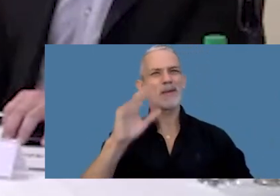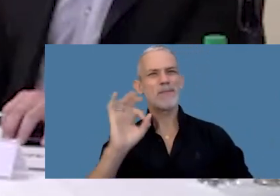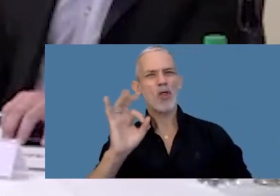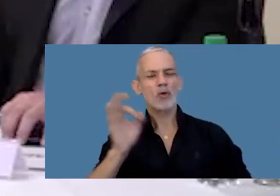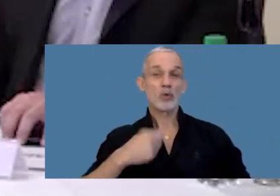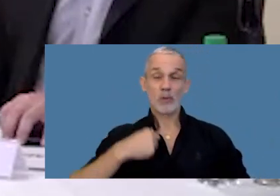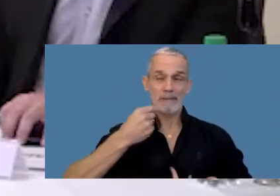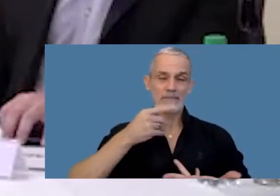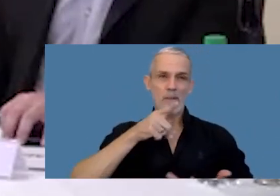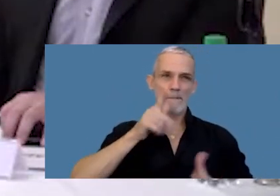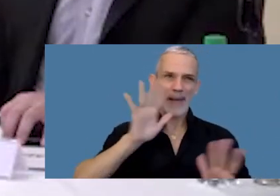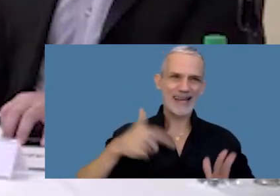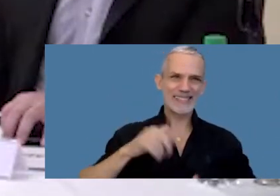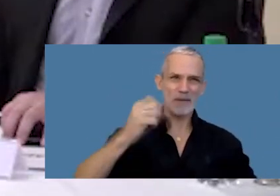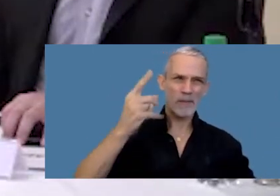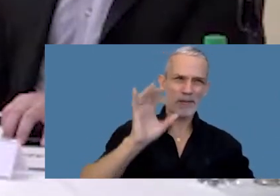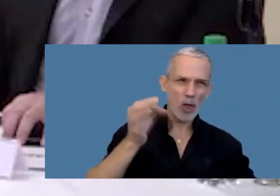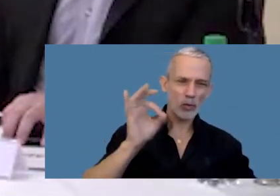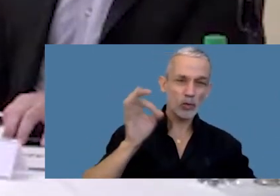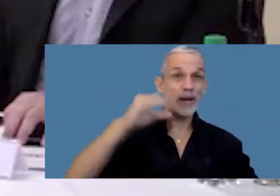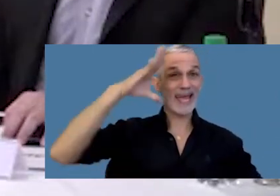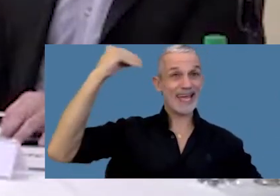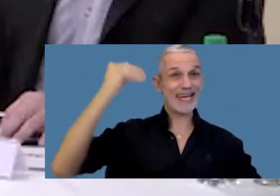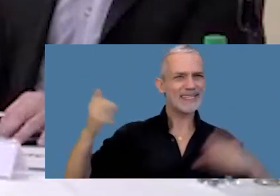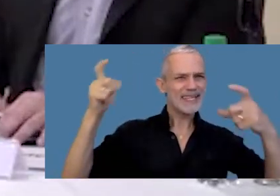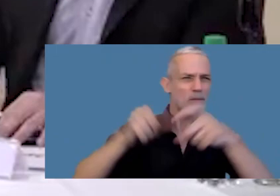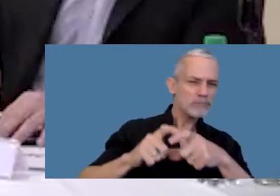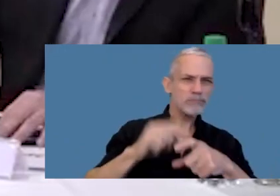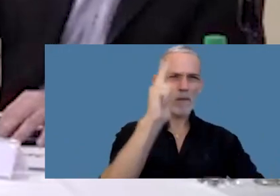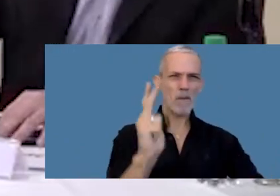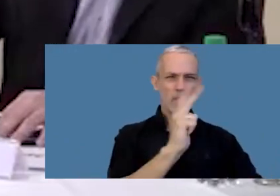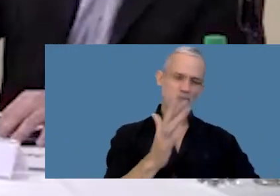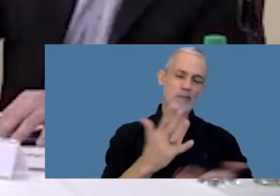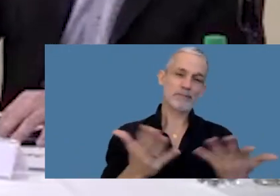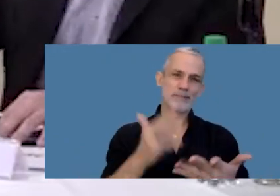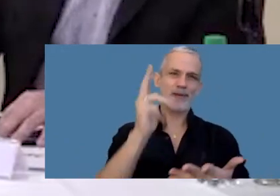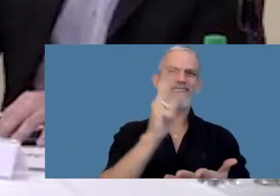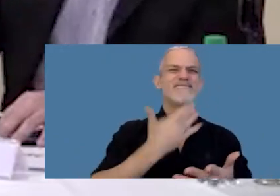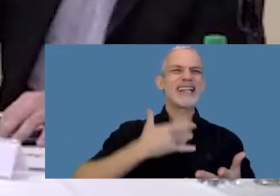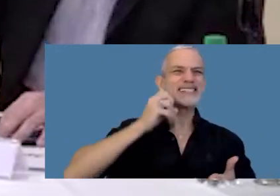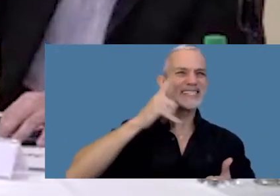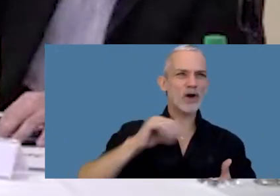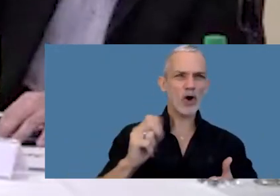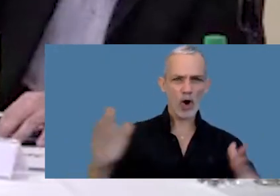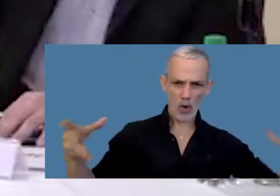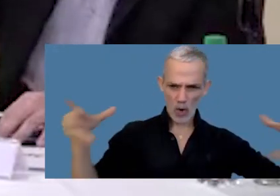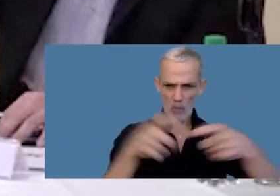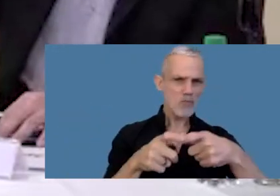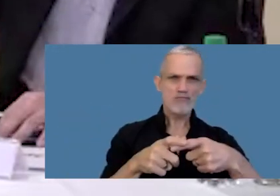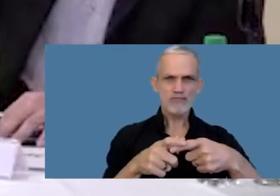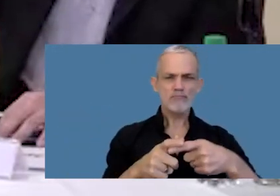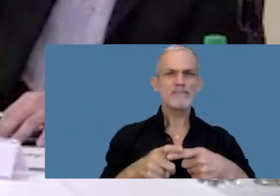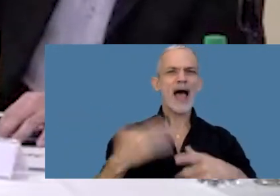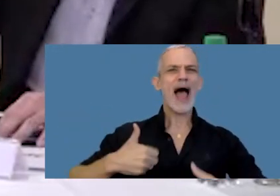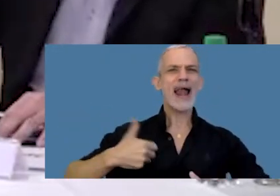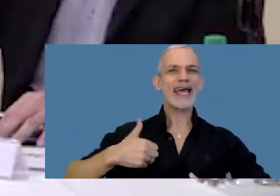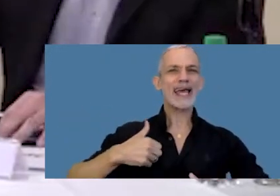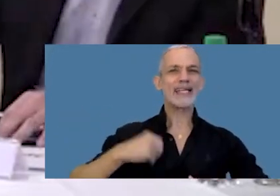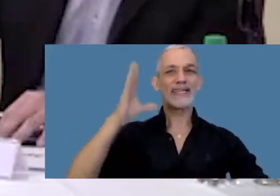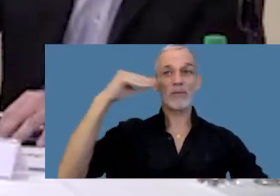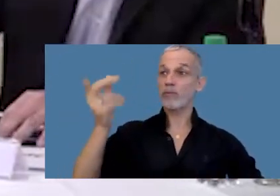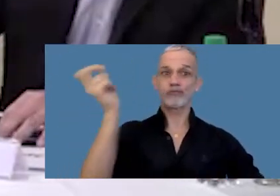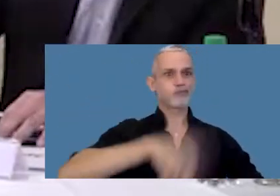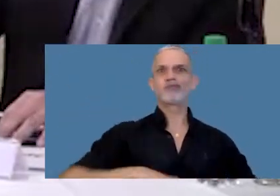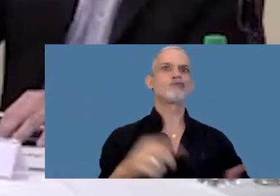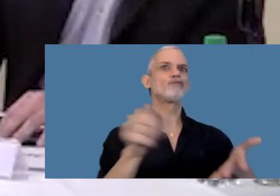recuerdo, Cristina se reunió con Francisco, hablaron del tema, volvió Cristina a la Argentina, se tachó